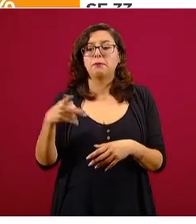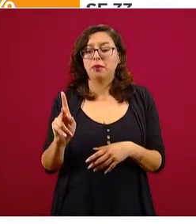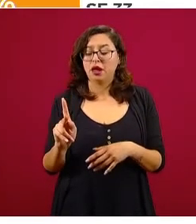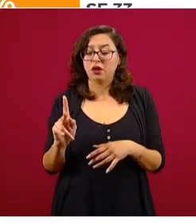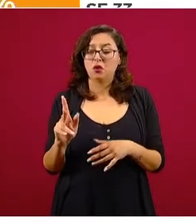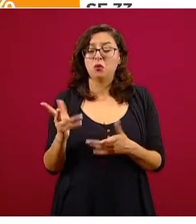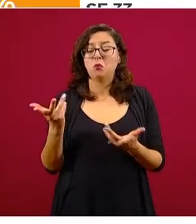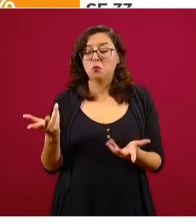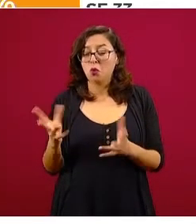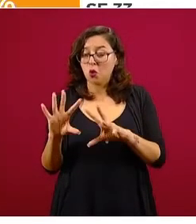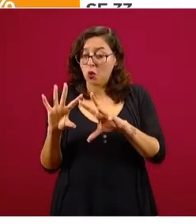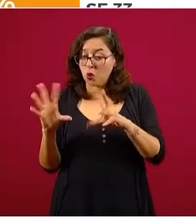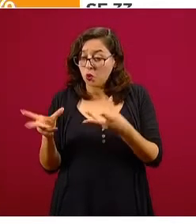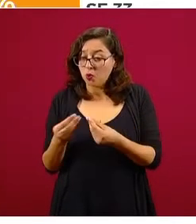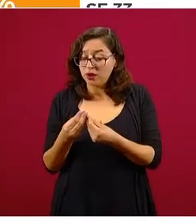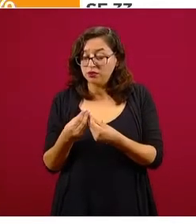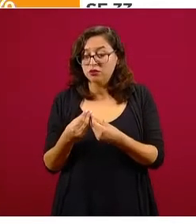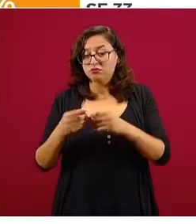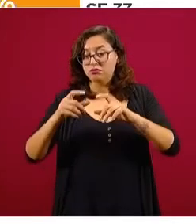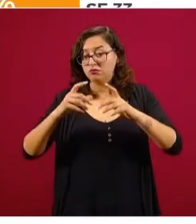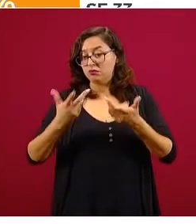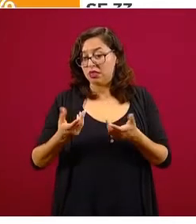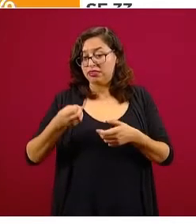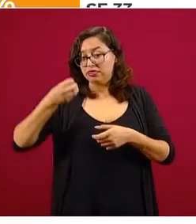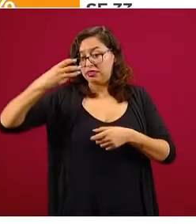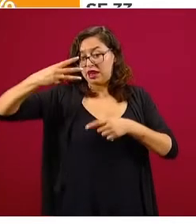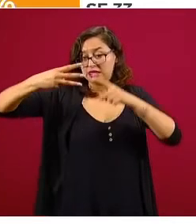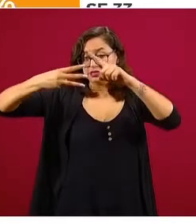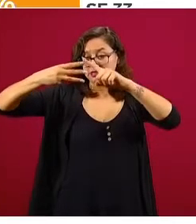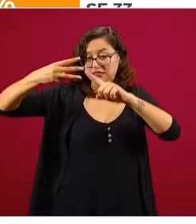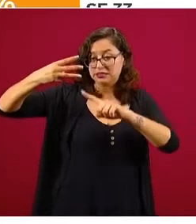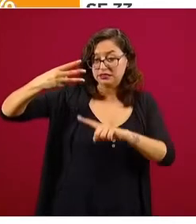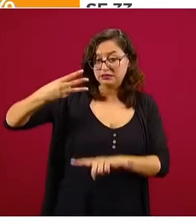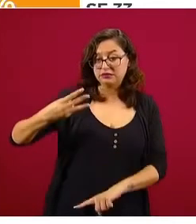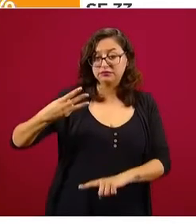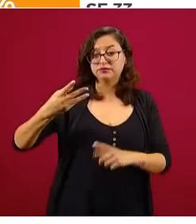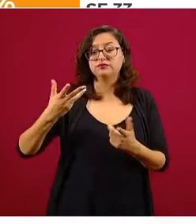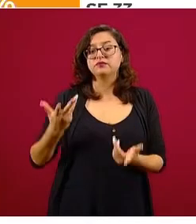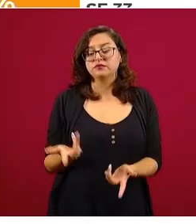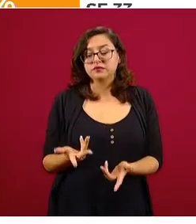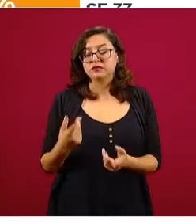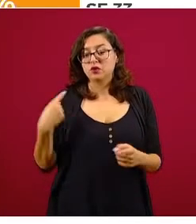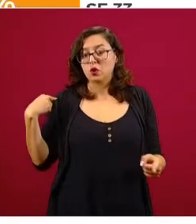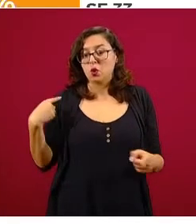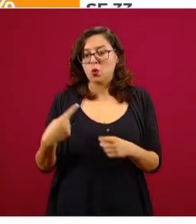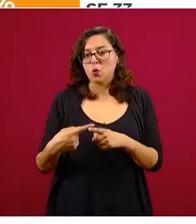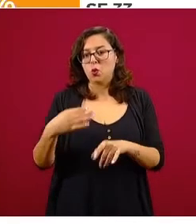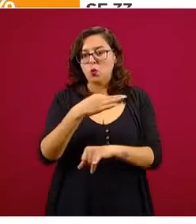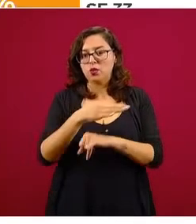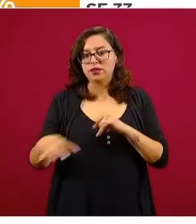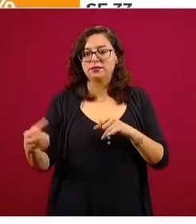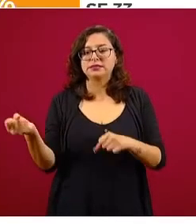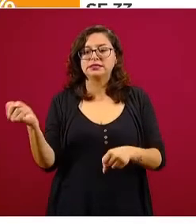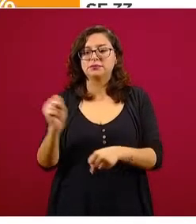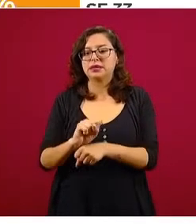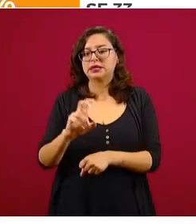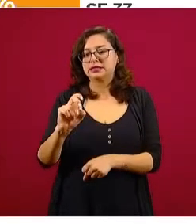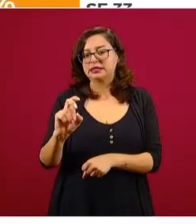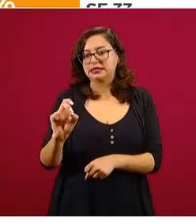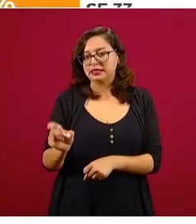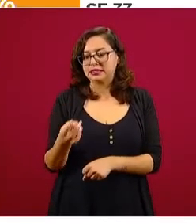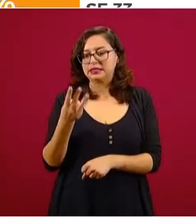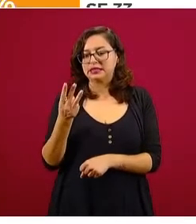casos sospechosos, es decir, los tres colores acumulados, vemos cómo la última semana, que es la 33, está inclusive